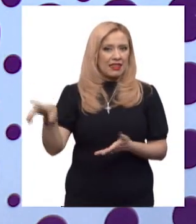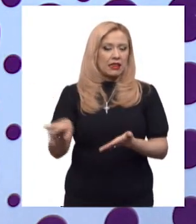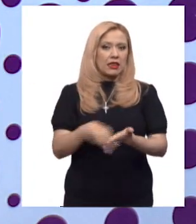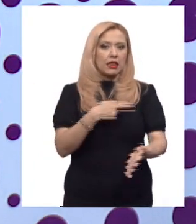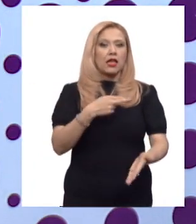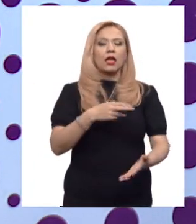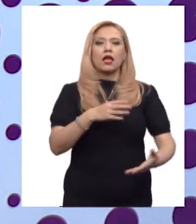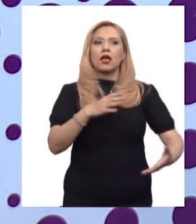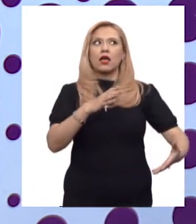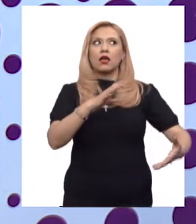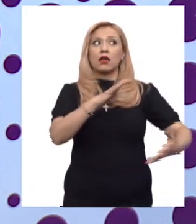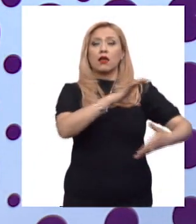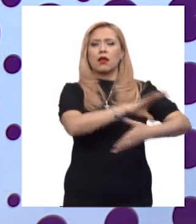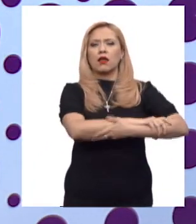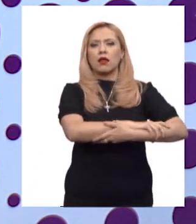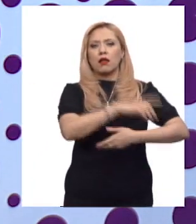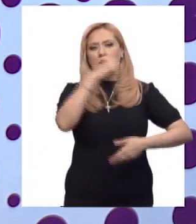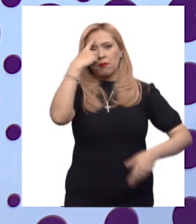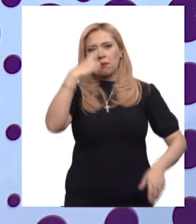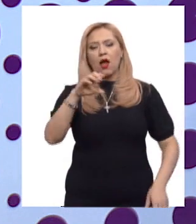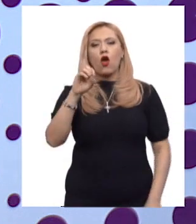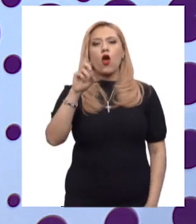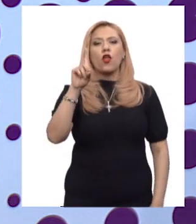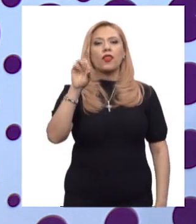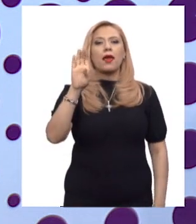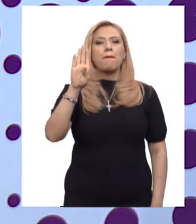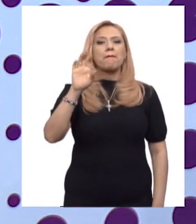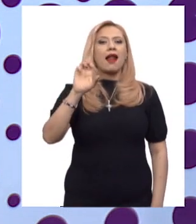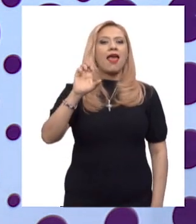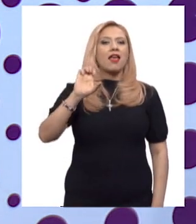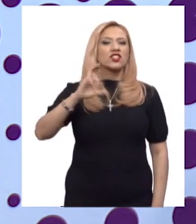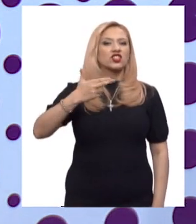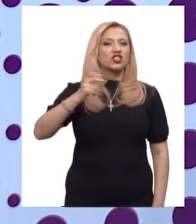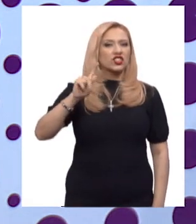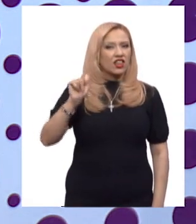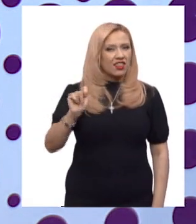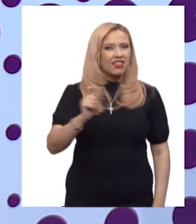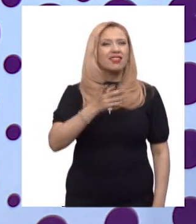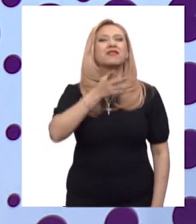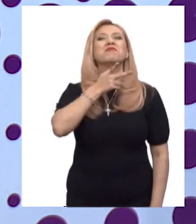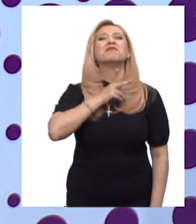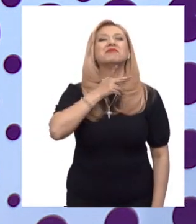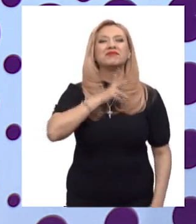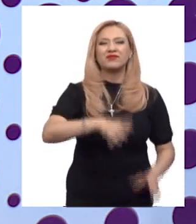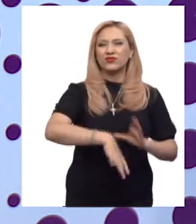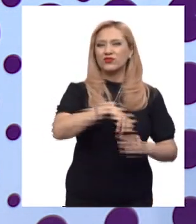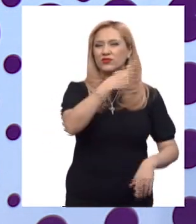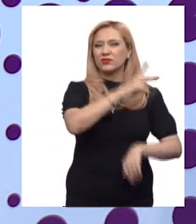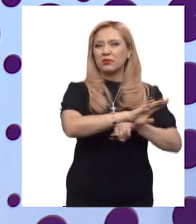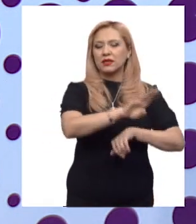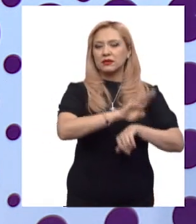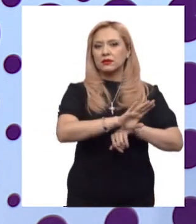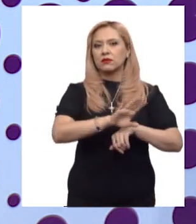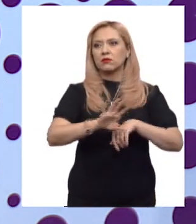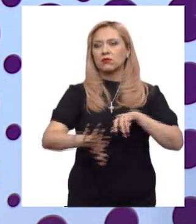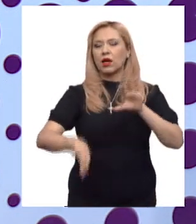del segundo debate presidencial. Es decir, se han salido toda una serie de temas. La iniciativa de la Secretaría de la Función Pública, como